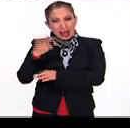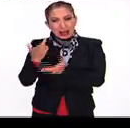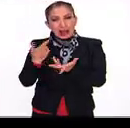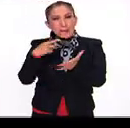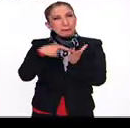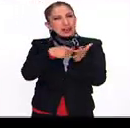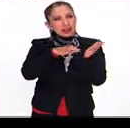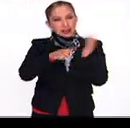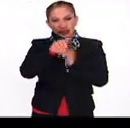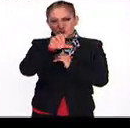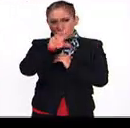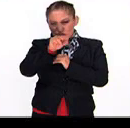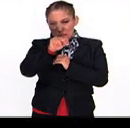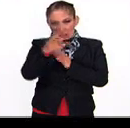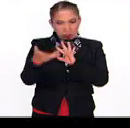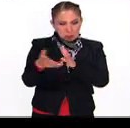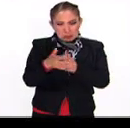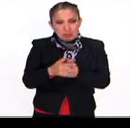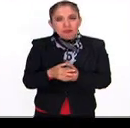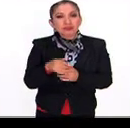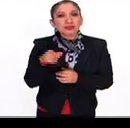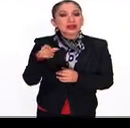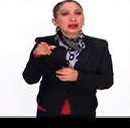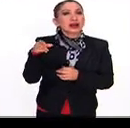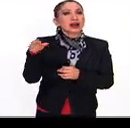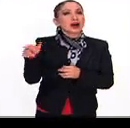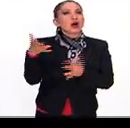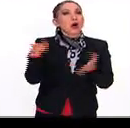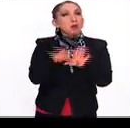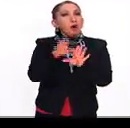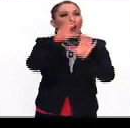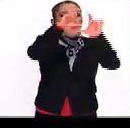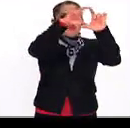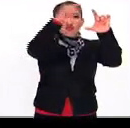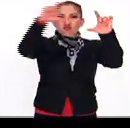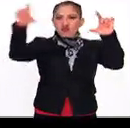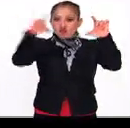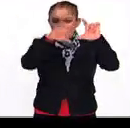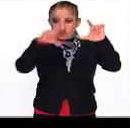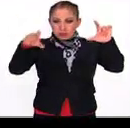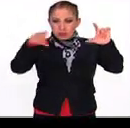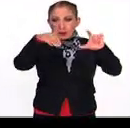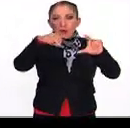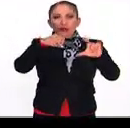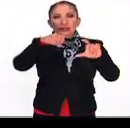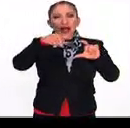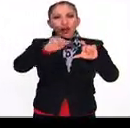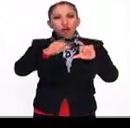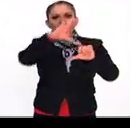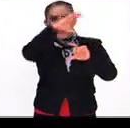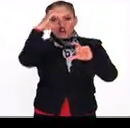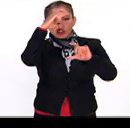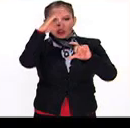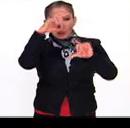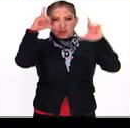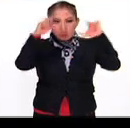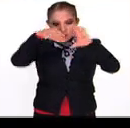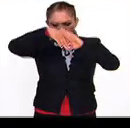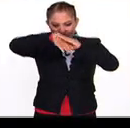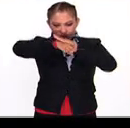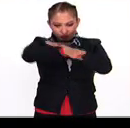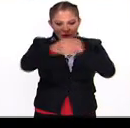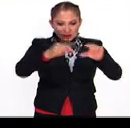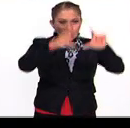de los 80 de Hendrix, que fueron, digamos, mosaicos de fotografías en Polaroid, precisamente